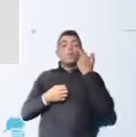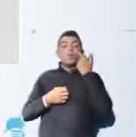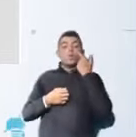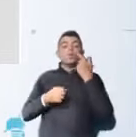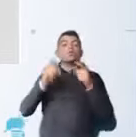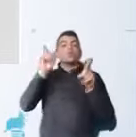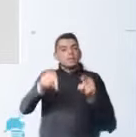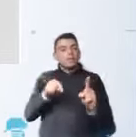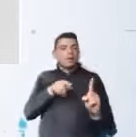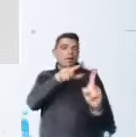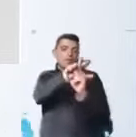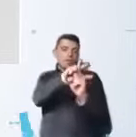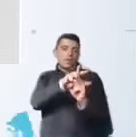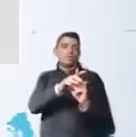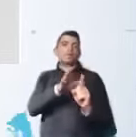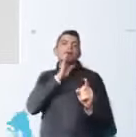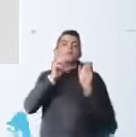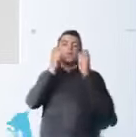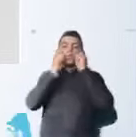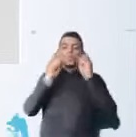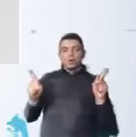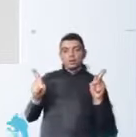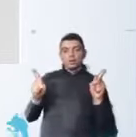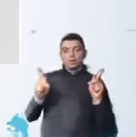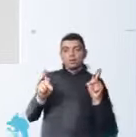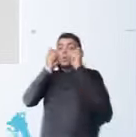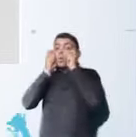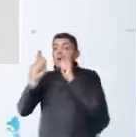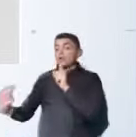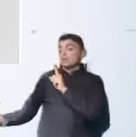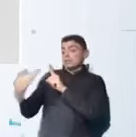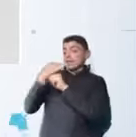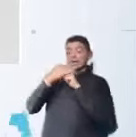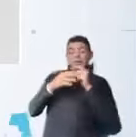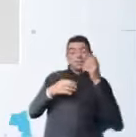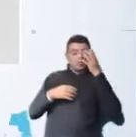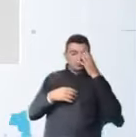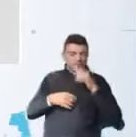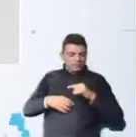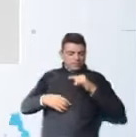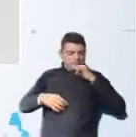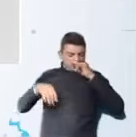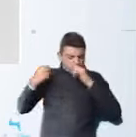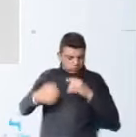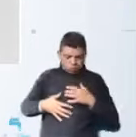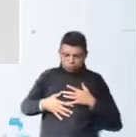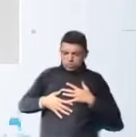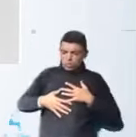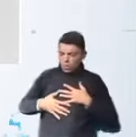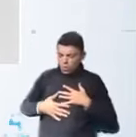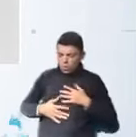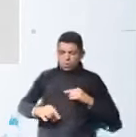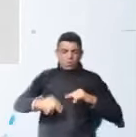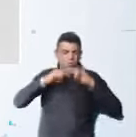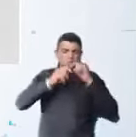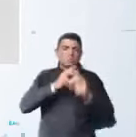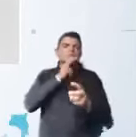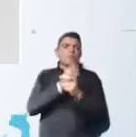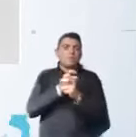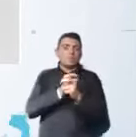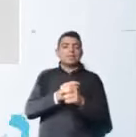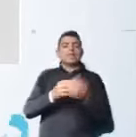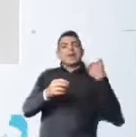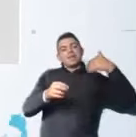al humano. Esos humanos empezaron a tener unas neumonías importantes, unas complicaciones, y el SARS en ese